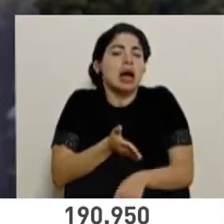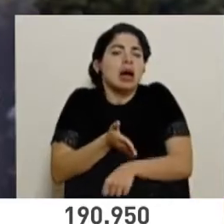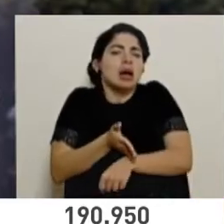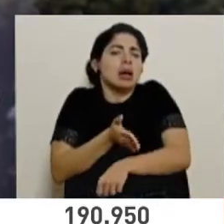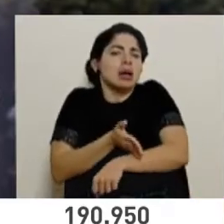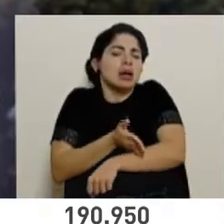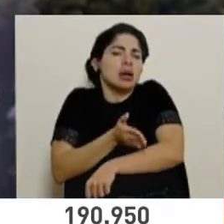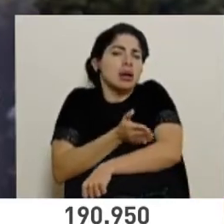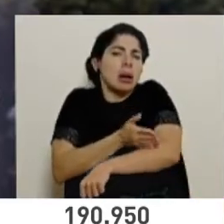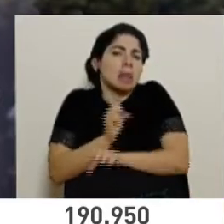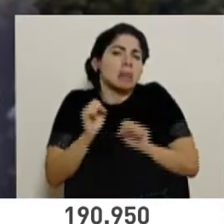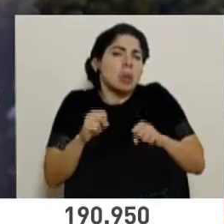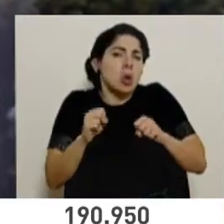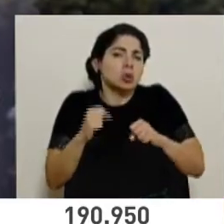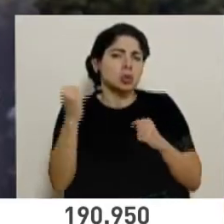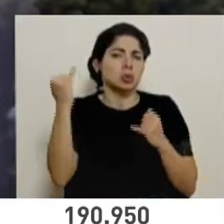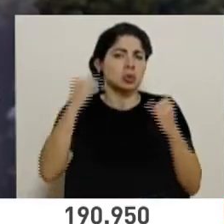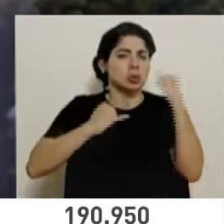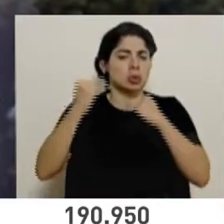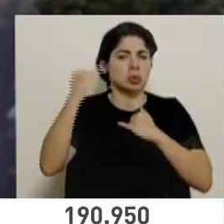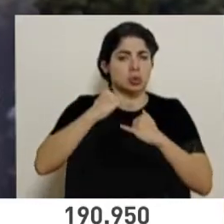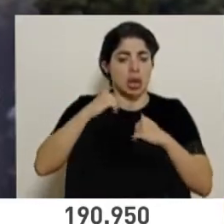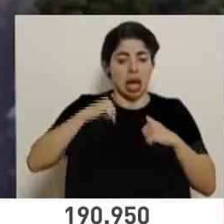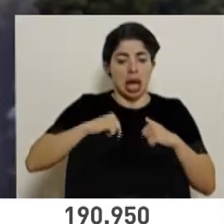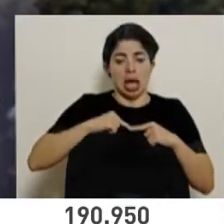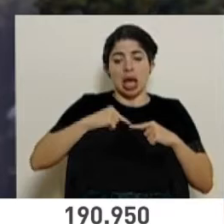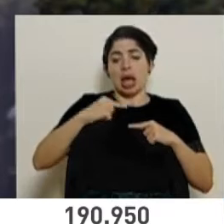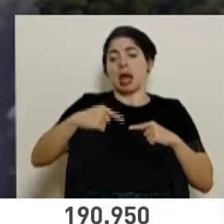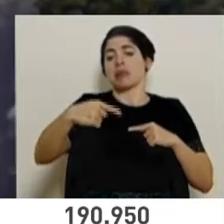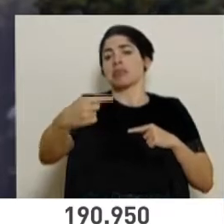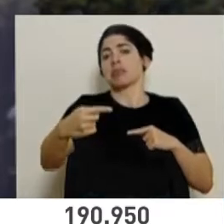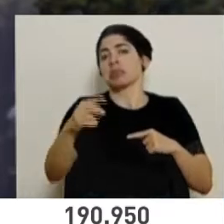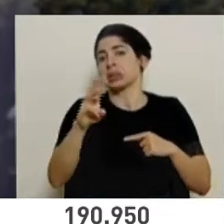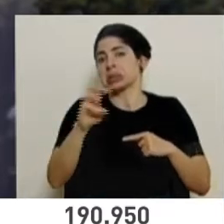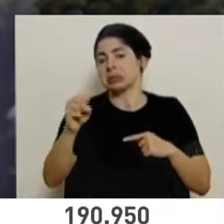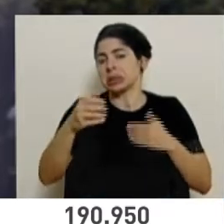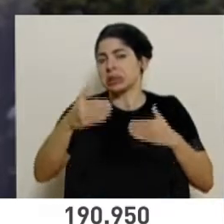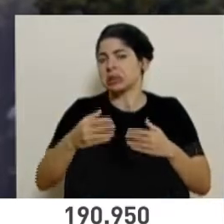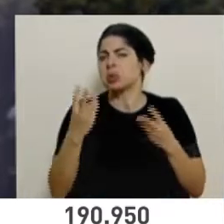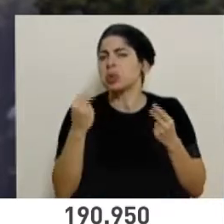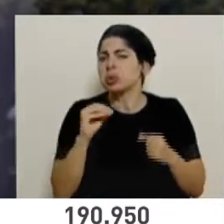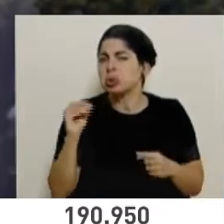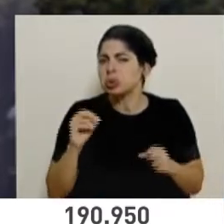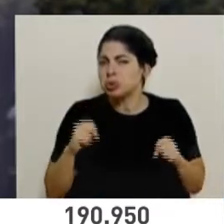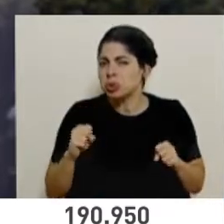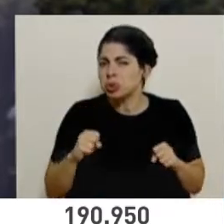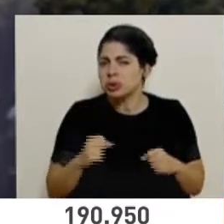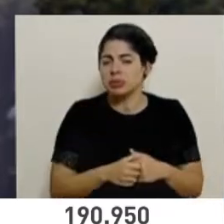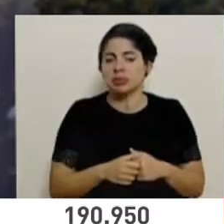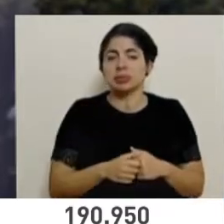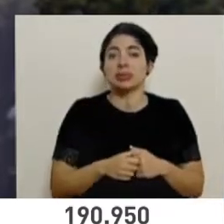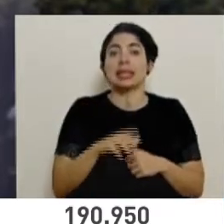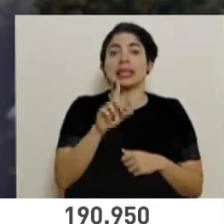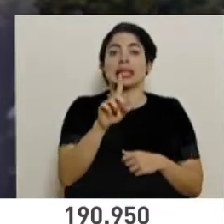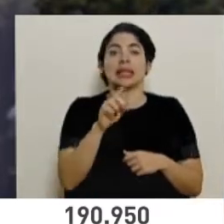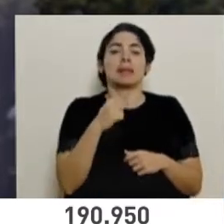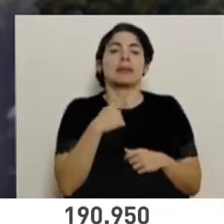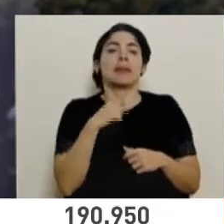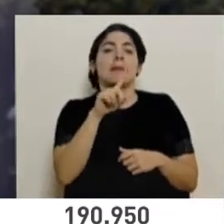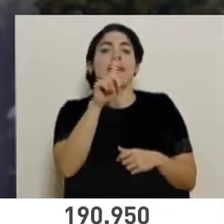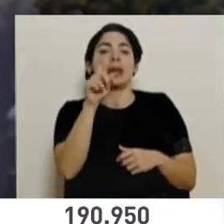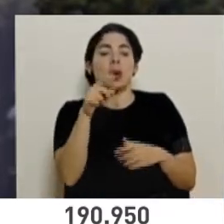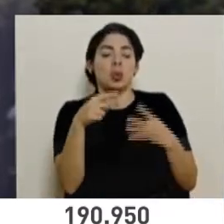recuperación de tráfico de pasajeros de aquí a los próximos 6 meses? Y mi consulta para